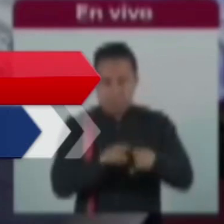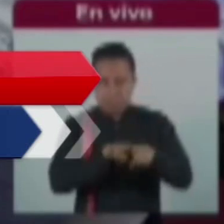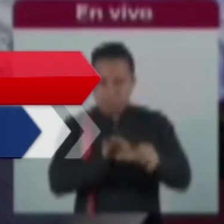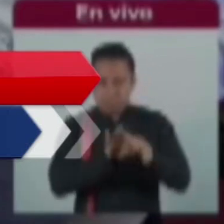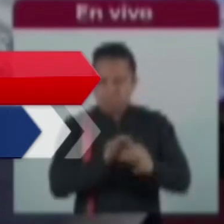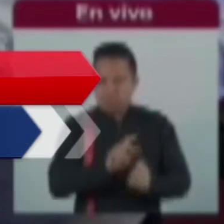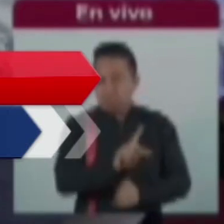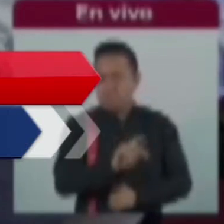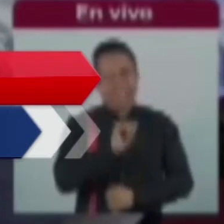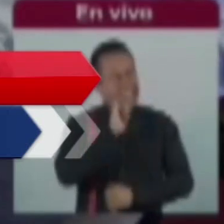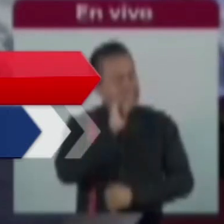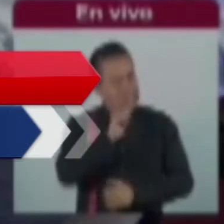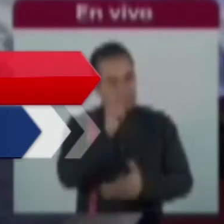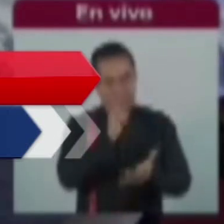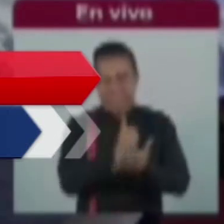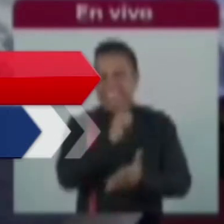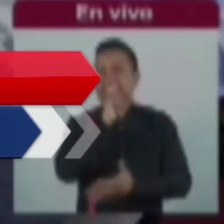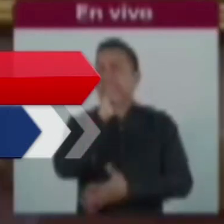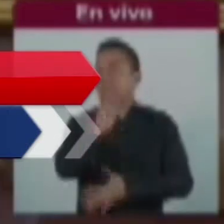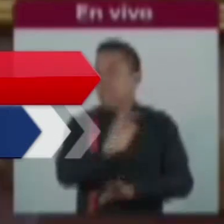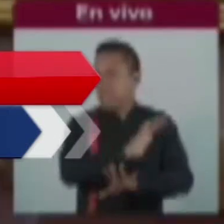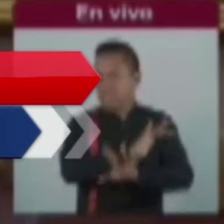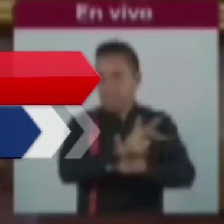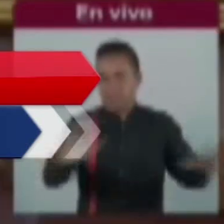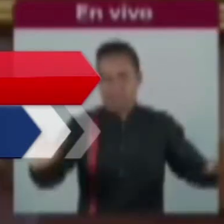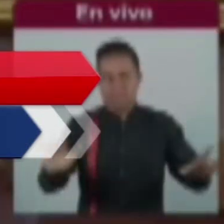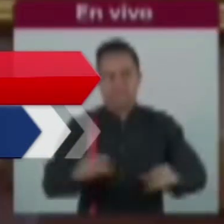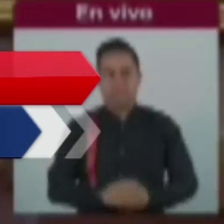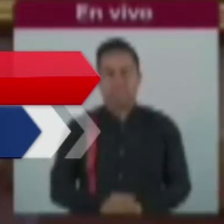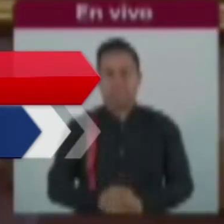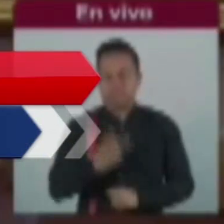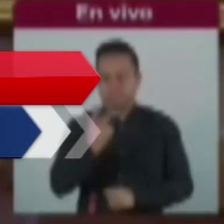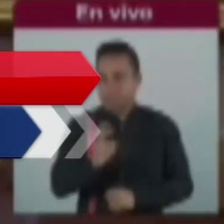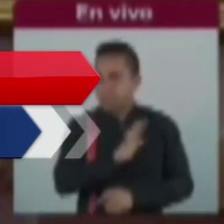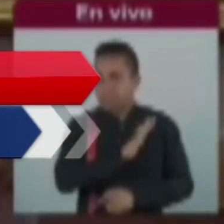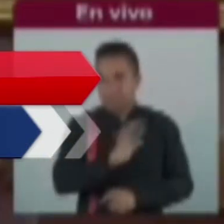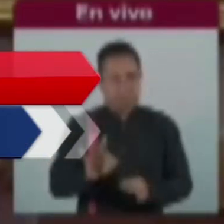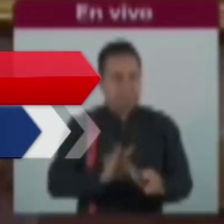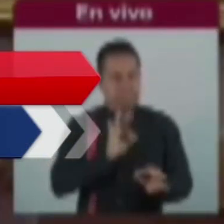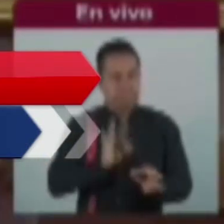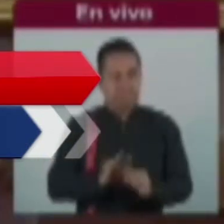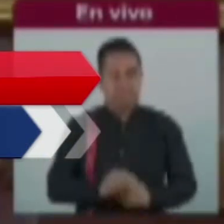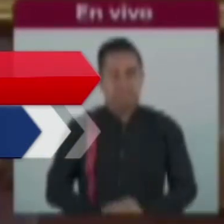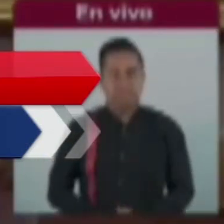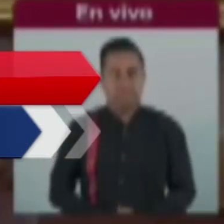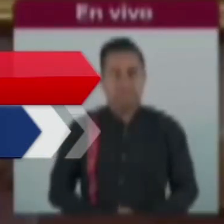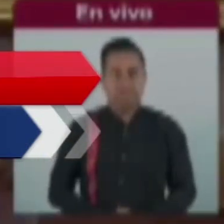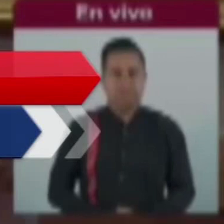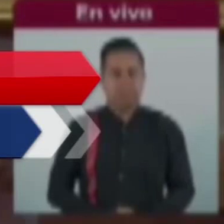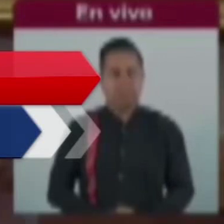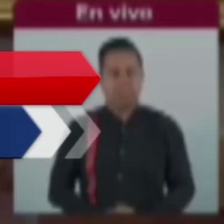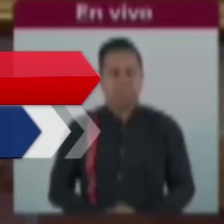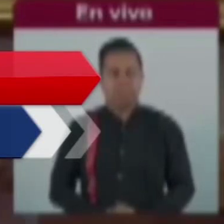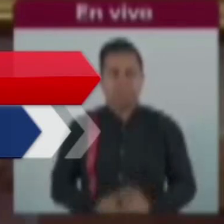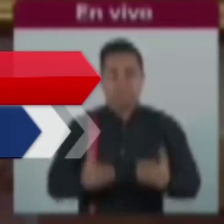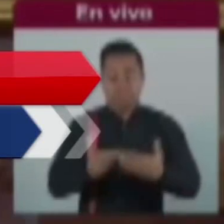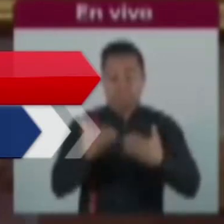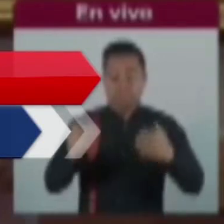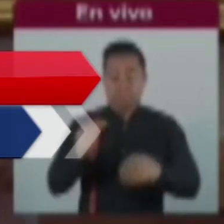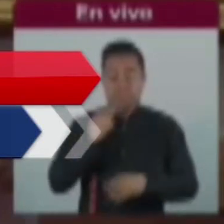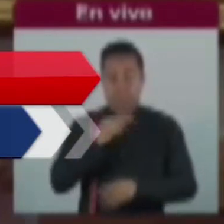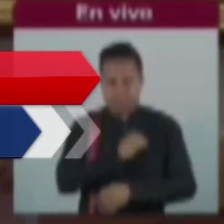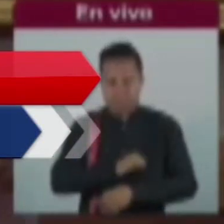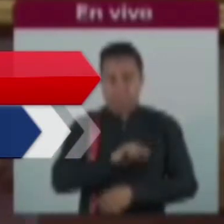hospitales públicos. Estará sancionado como corresponde, como lo marca la ley. Esta propuesta es para las